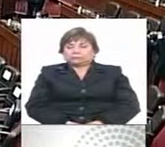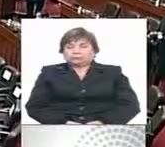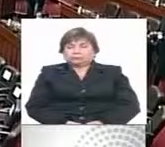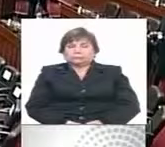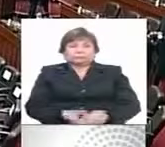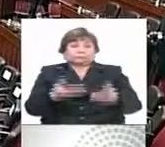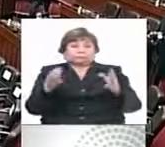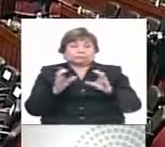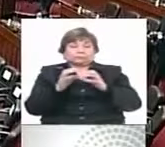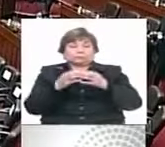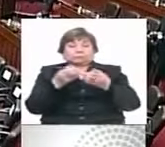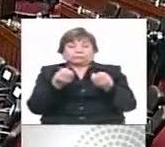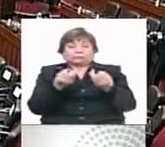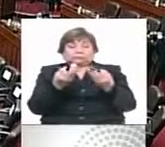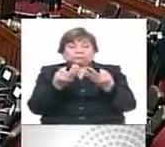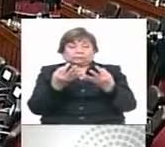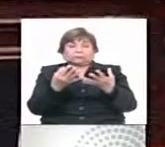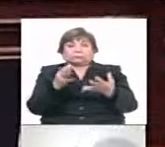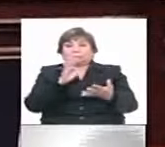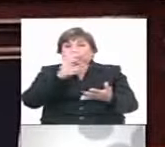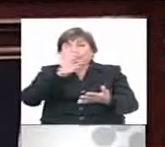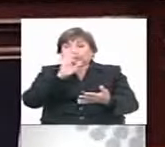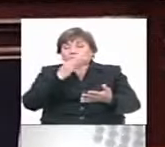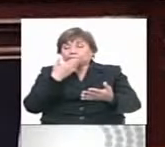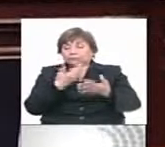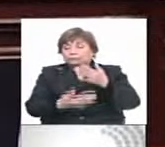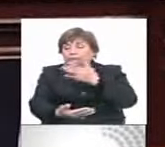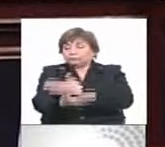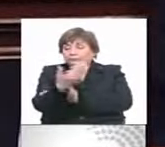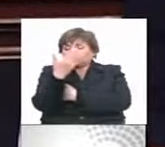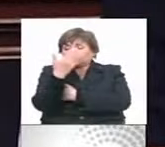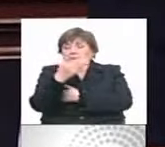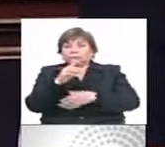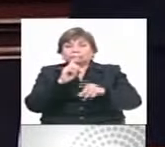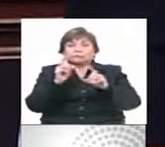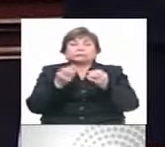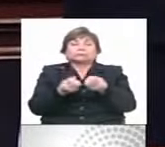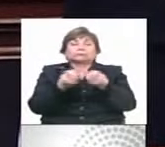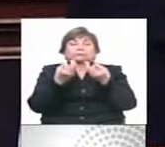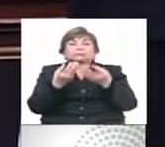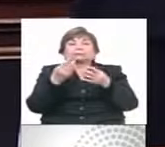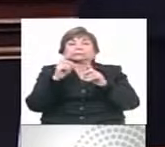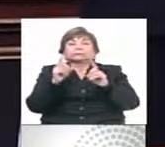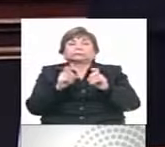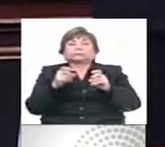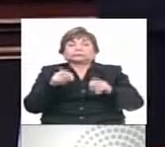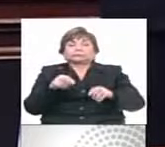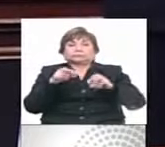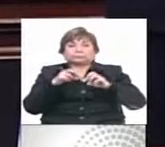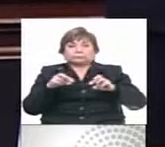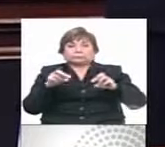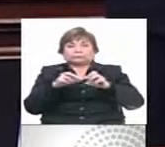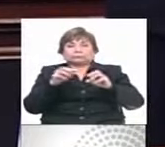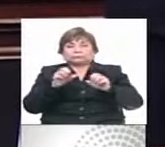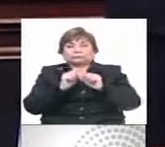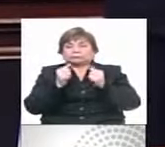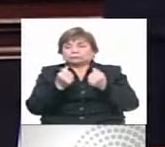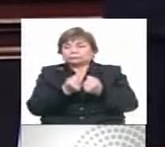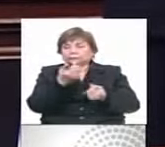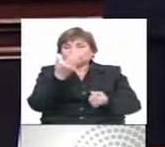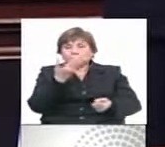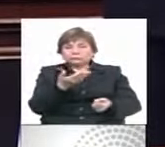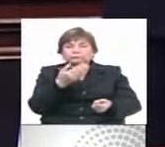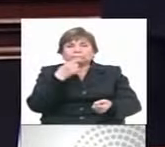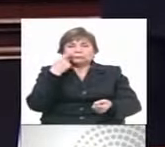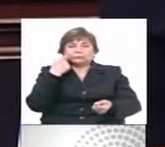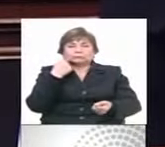configurar el quórum correspondiente para dar inicio. Buenos días, señores congresistas. Se va a computar el quórum para dar inicio a la presente sesión. Señor